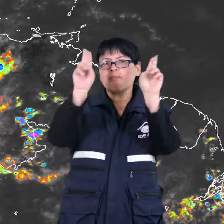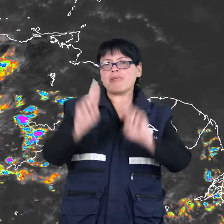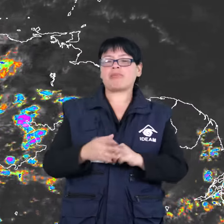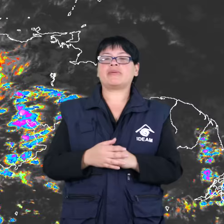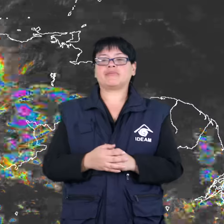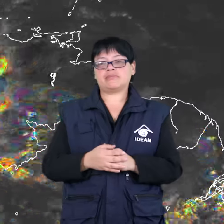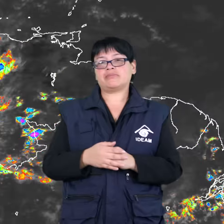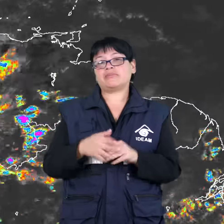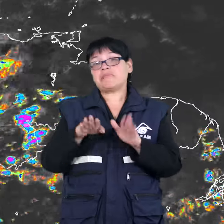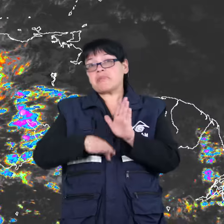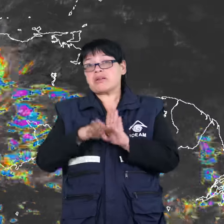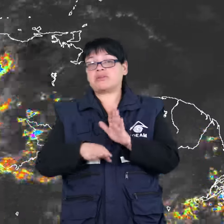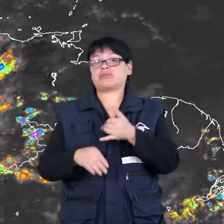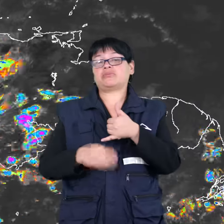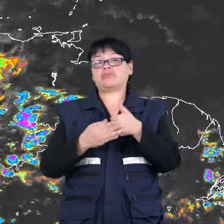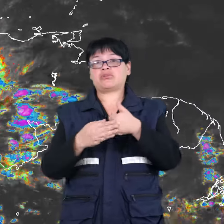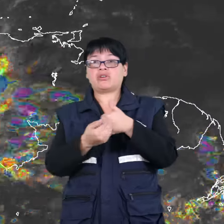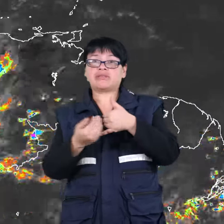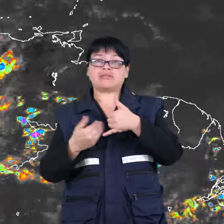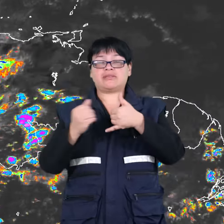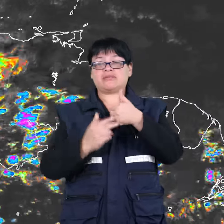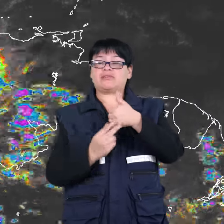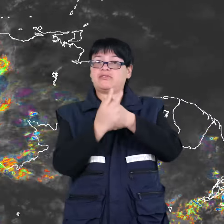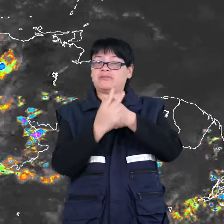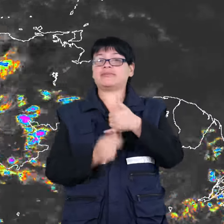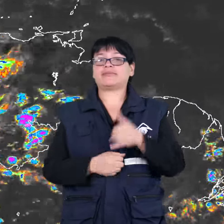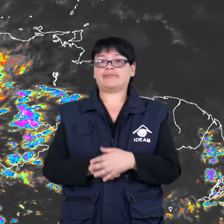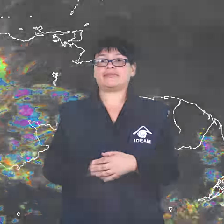lluvias de menor intensidad sobre el occidente y norte de la región andina.